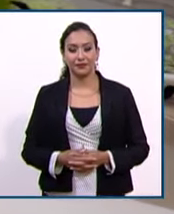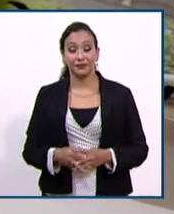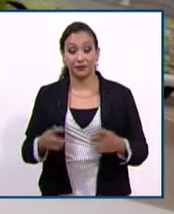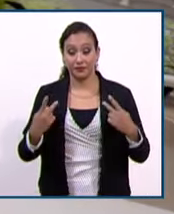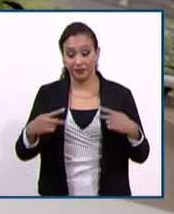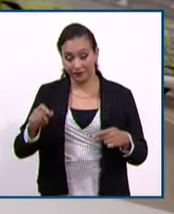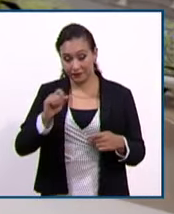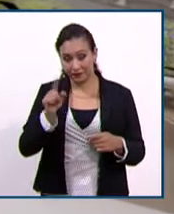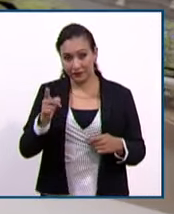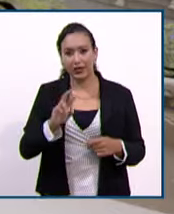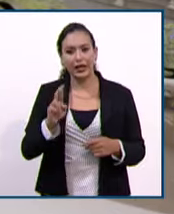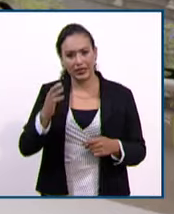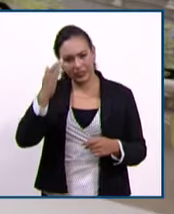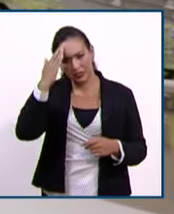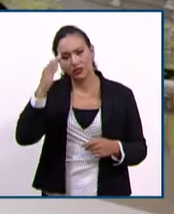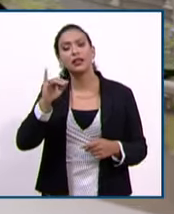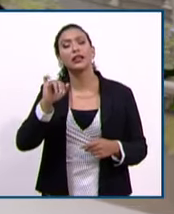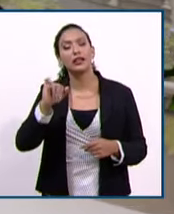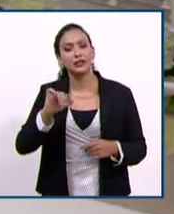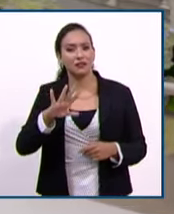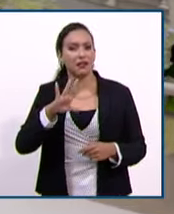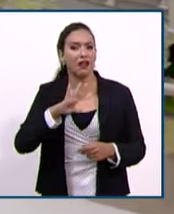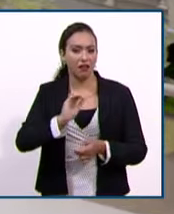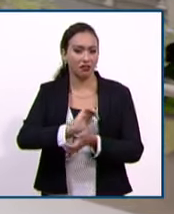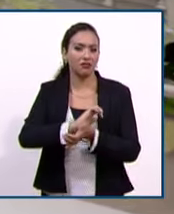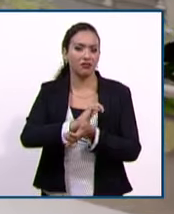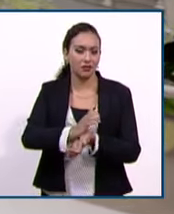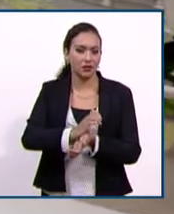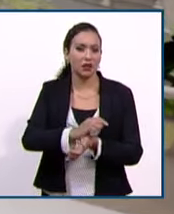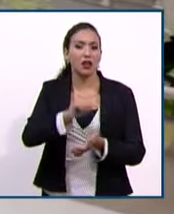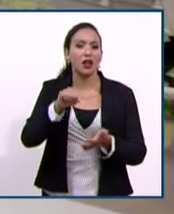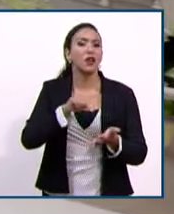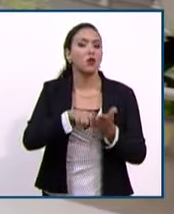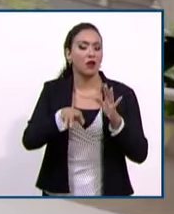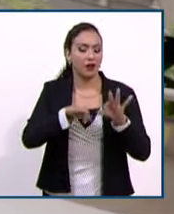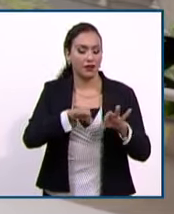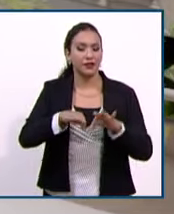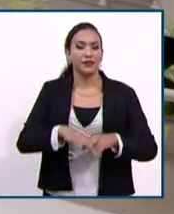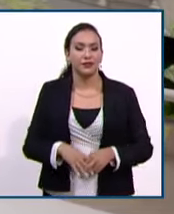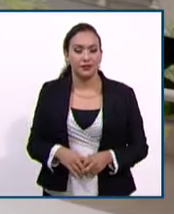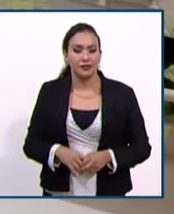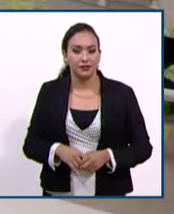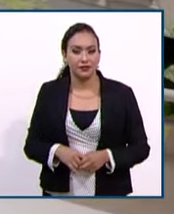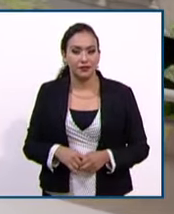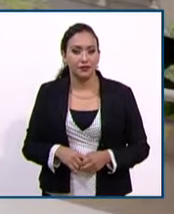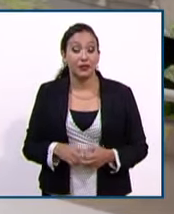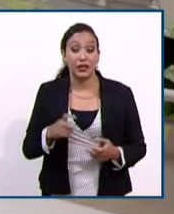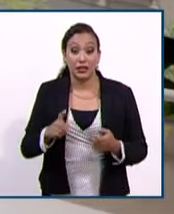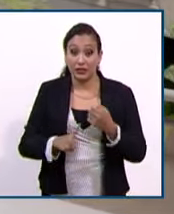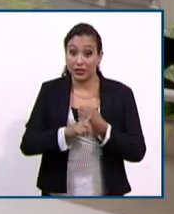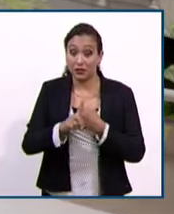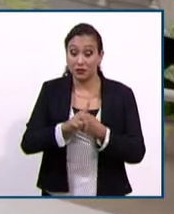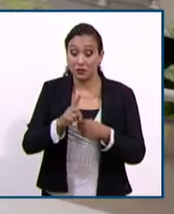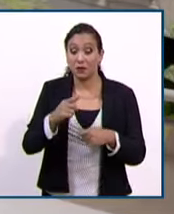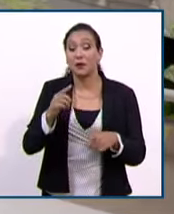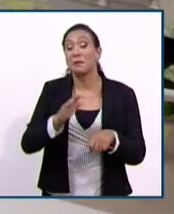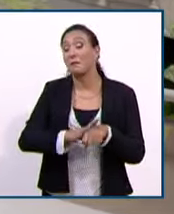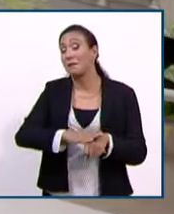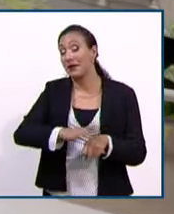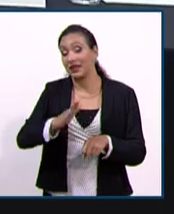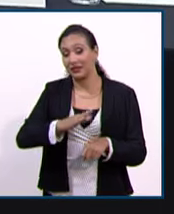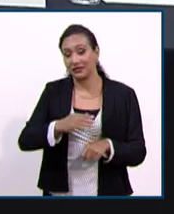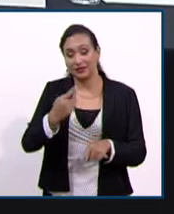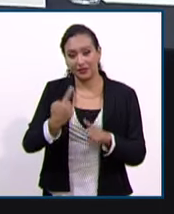Especialistas reconocieron que persiste la discriminación en los espacios laborales, situación que afecta más a las mujeres.